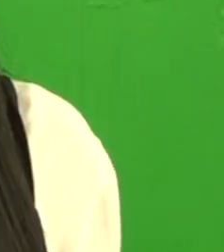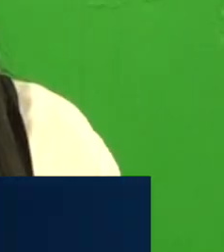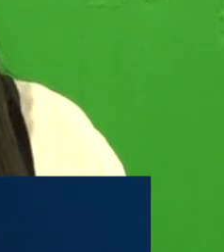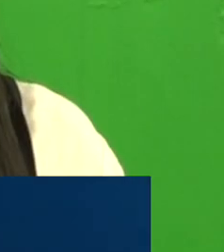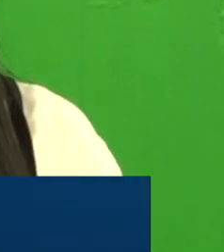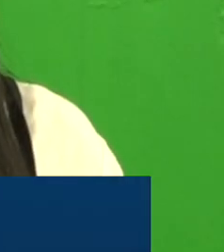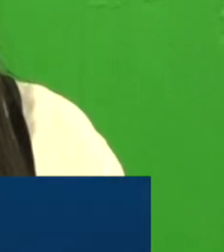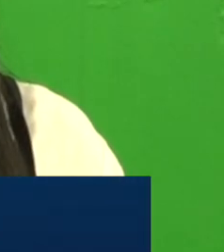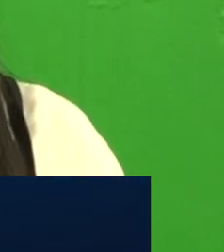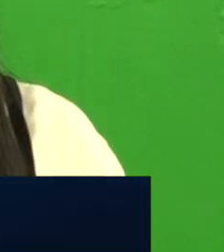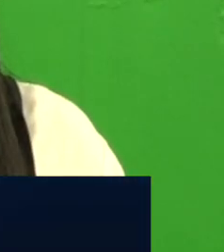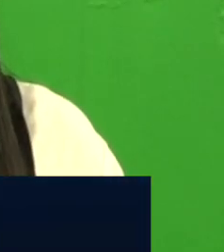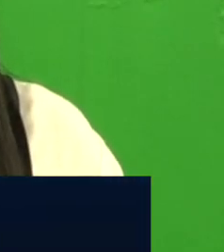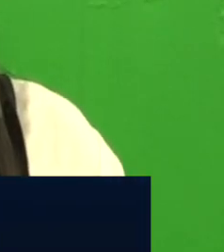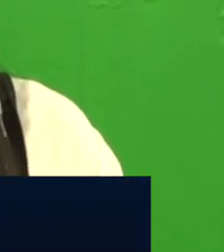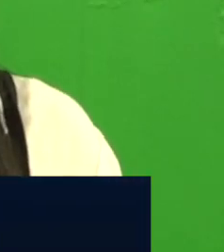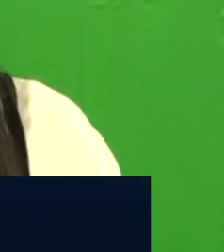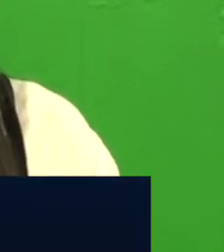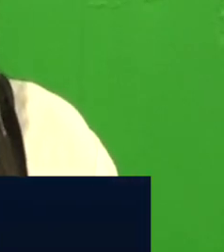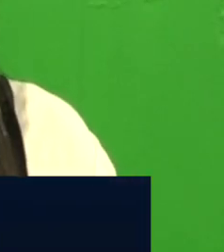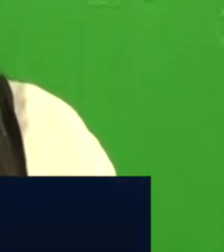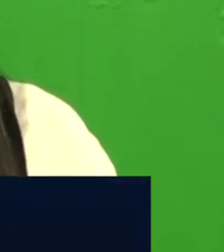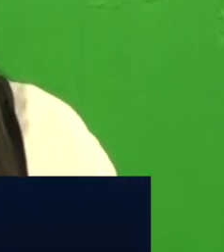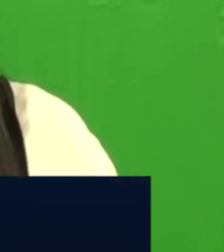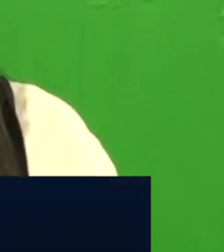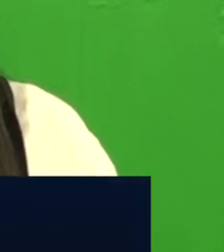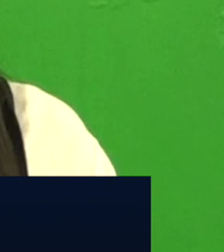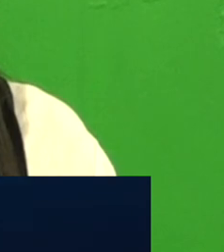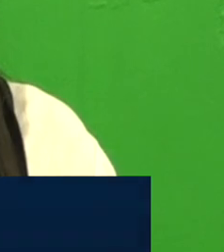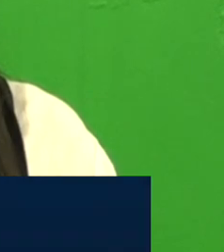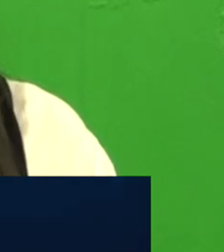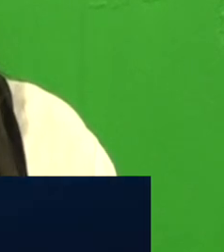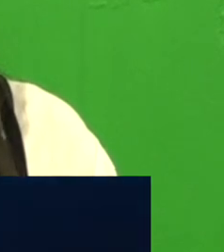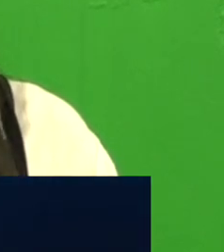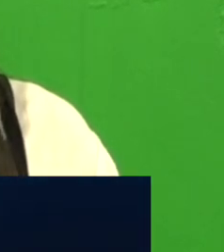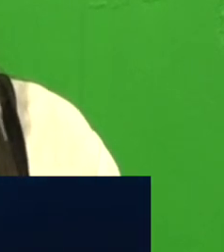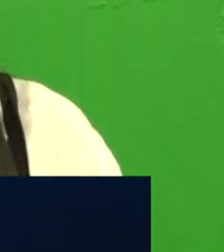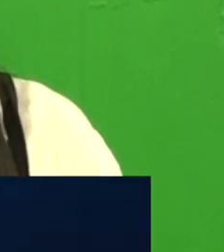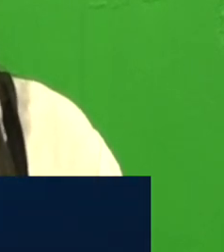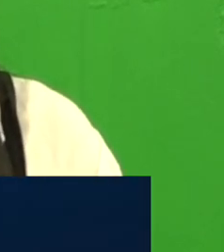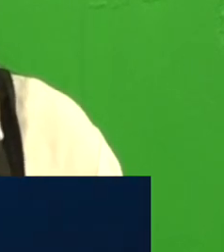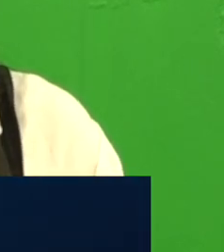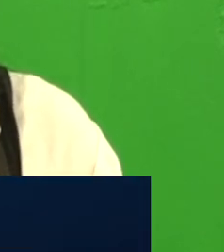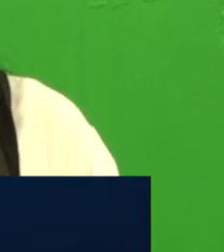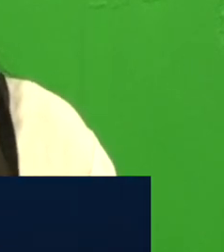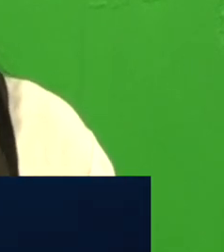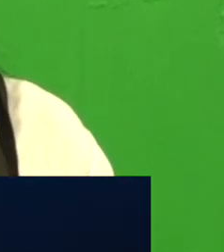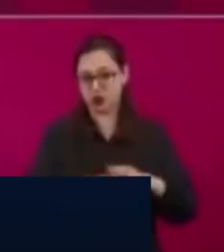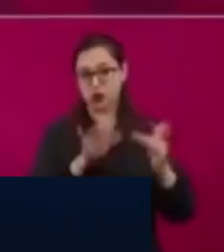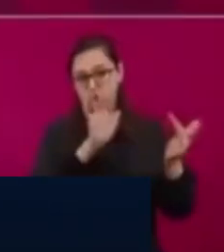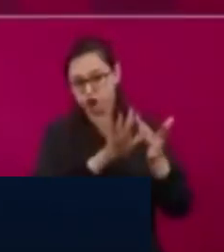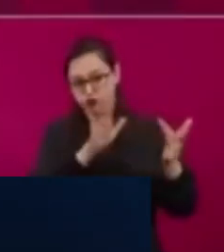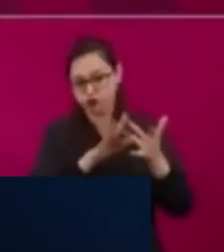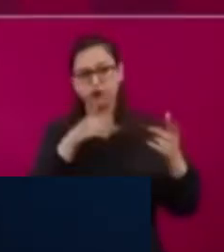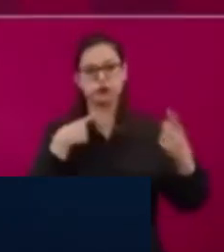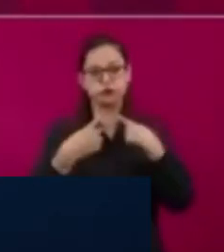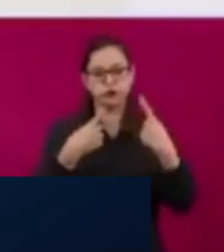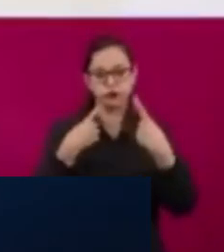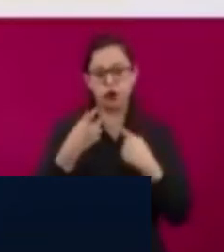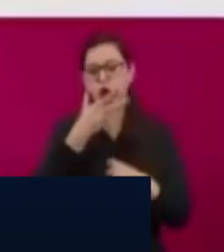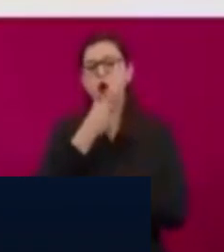El presidente Andrés Manuel López Obrador señaló que solicitó una investigación a fondo en Estados Unidos por el asesinato de